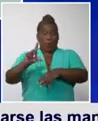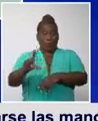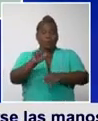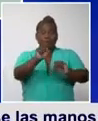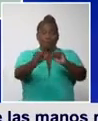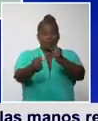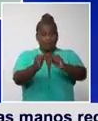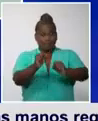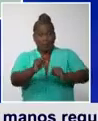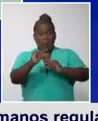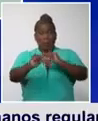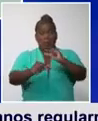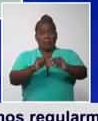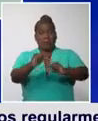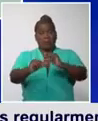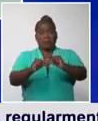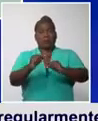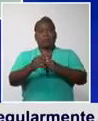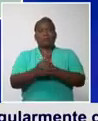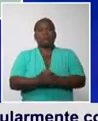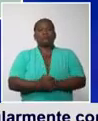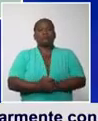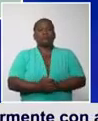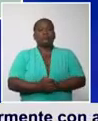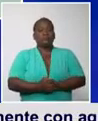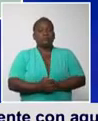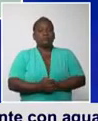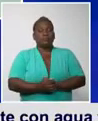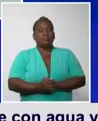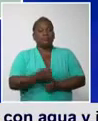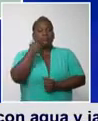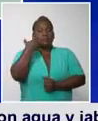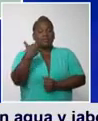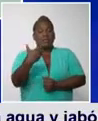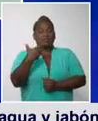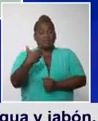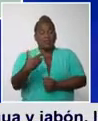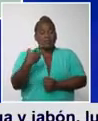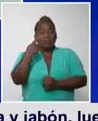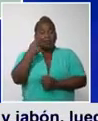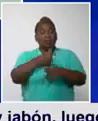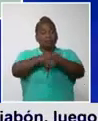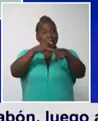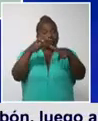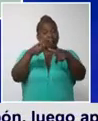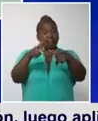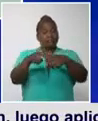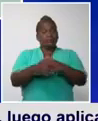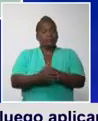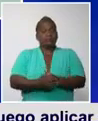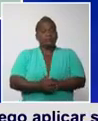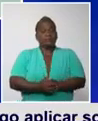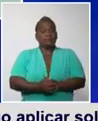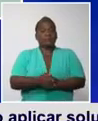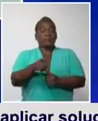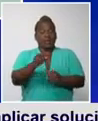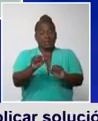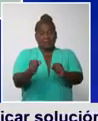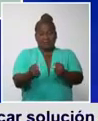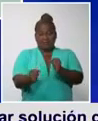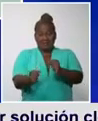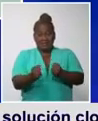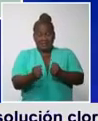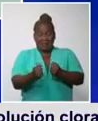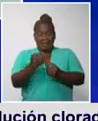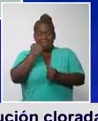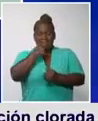la pandemia, pero ojo, muy importante, cuando se producen estos incrementos, que hay entonces que arreciar las medidas